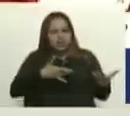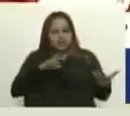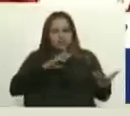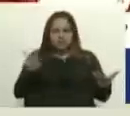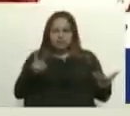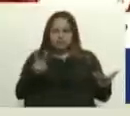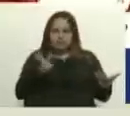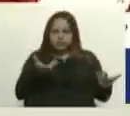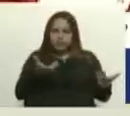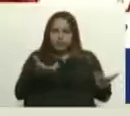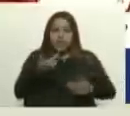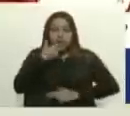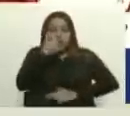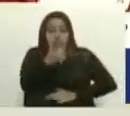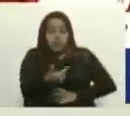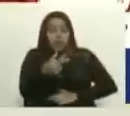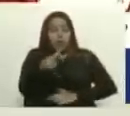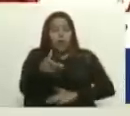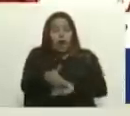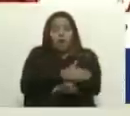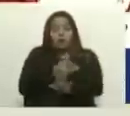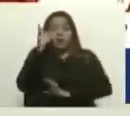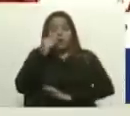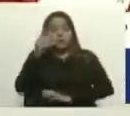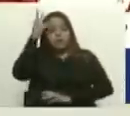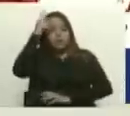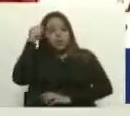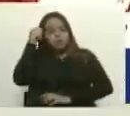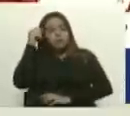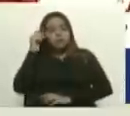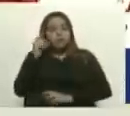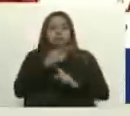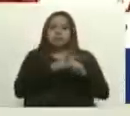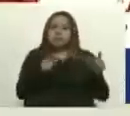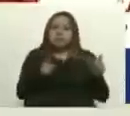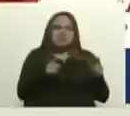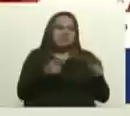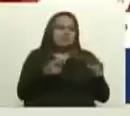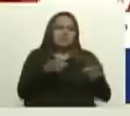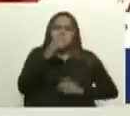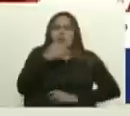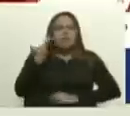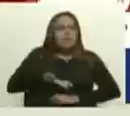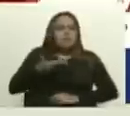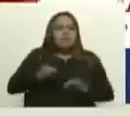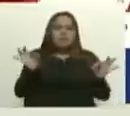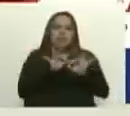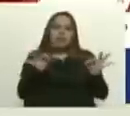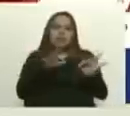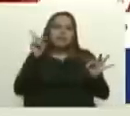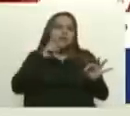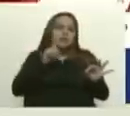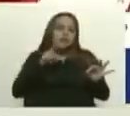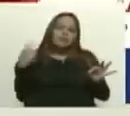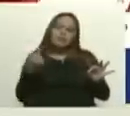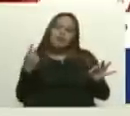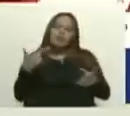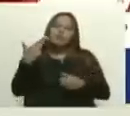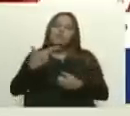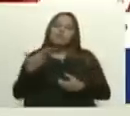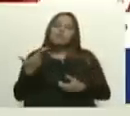Según lo expresado por el señor Donald Trump, ninguna de esas cosas eran importantes. Lo único importante era